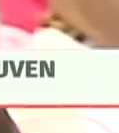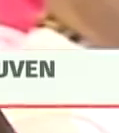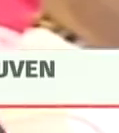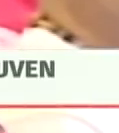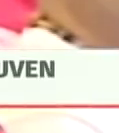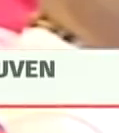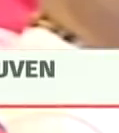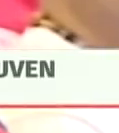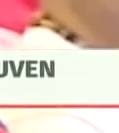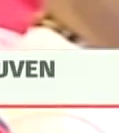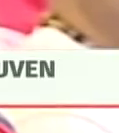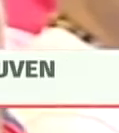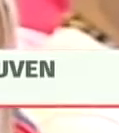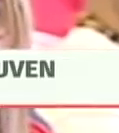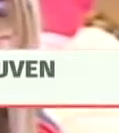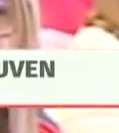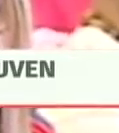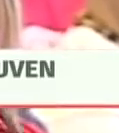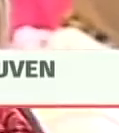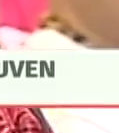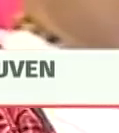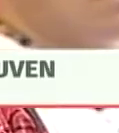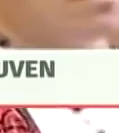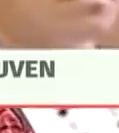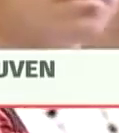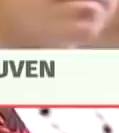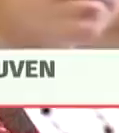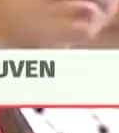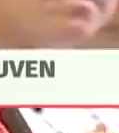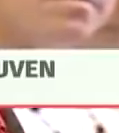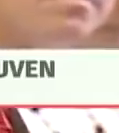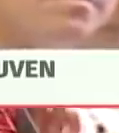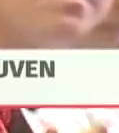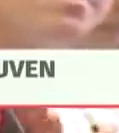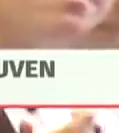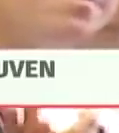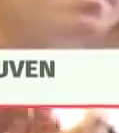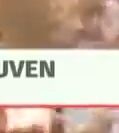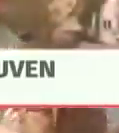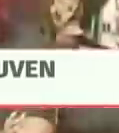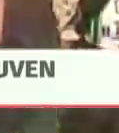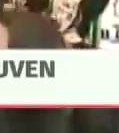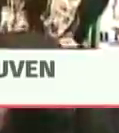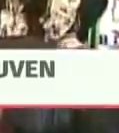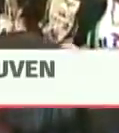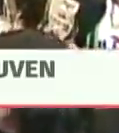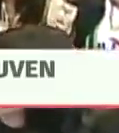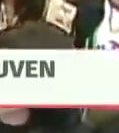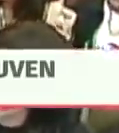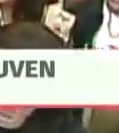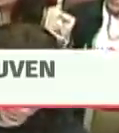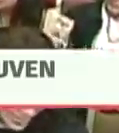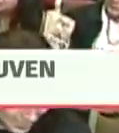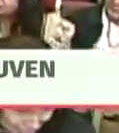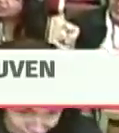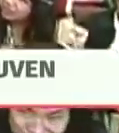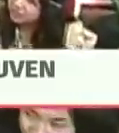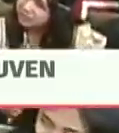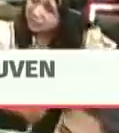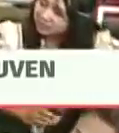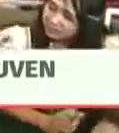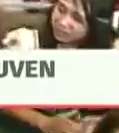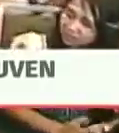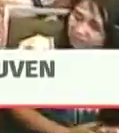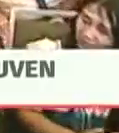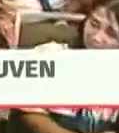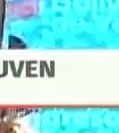Aquí está Chávez, ha venido aquí a este acto, está presente aquí con